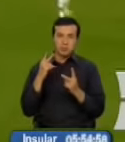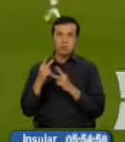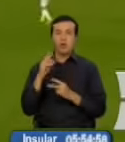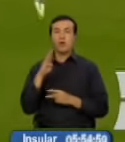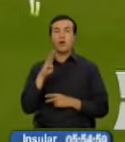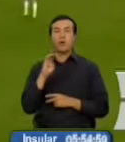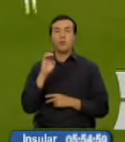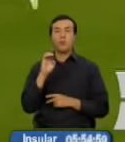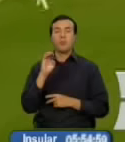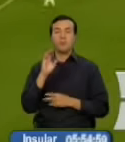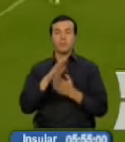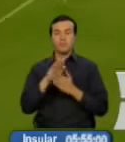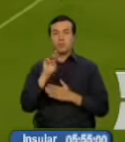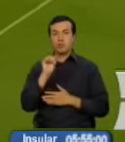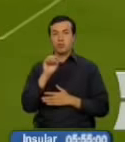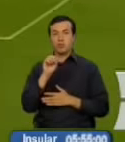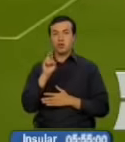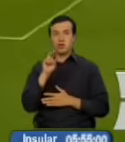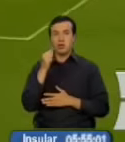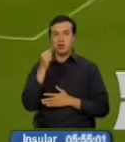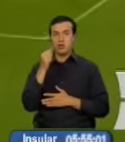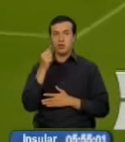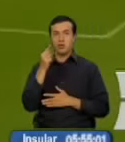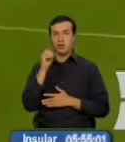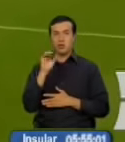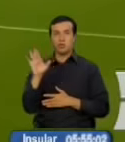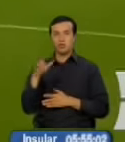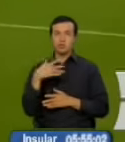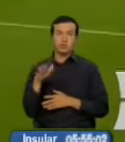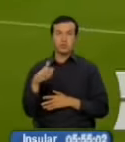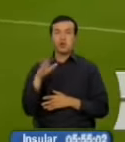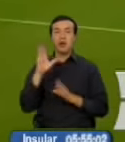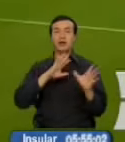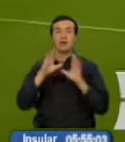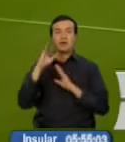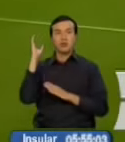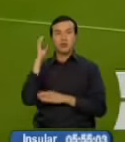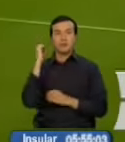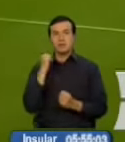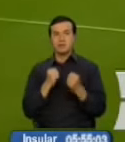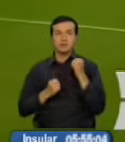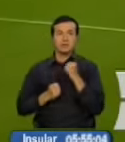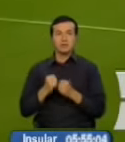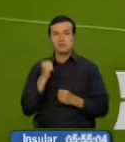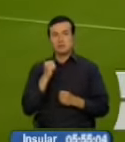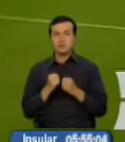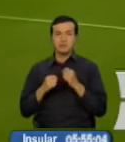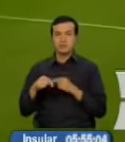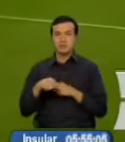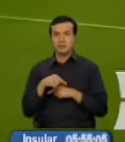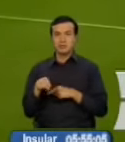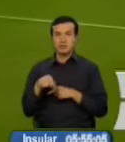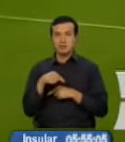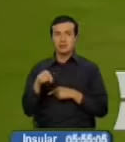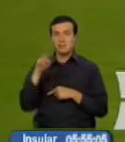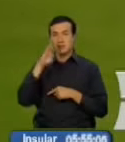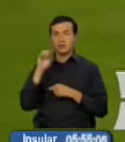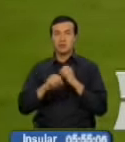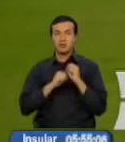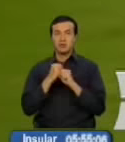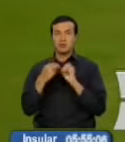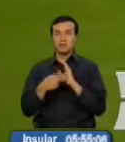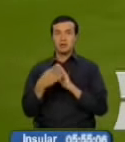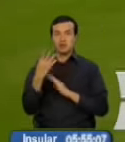Mondragón, el arquero colombiano que abandonaba su arco. Cumplió su sueño Mondragón en la Copa del Mundo Brasil 2014 al